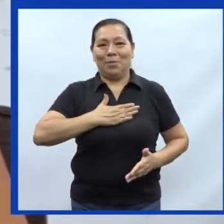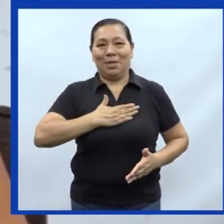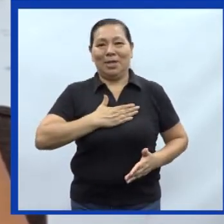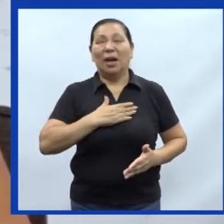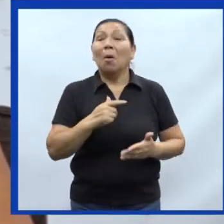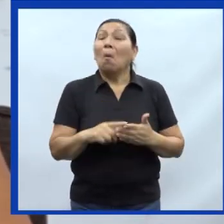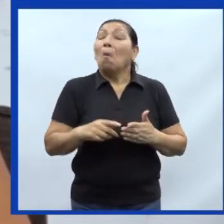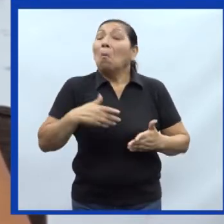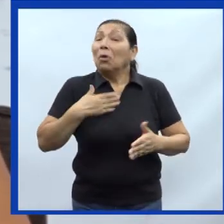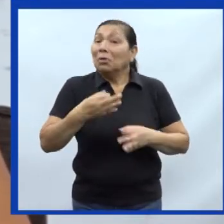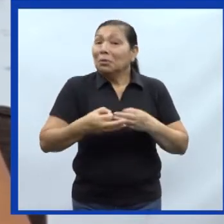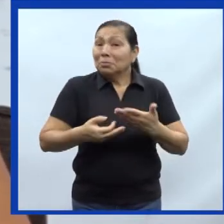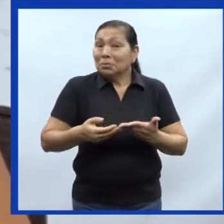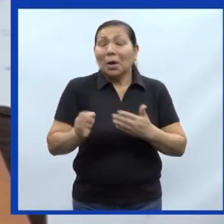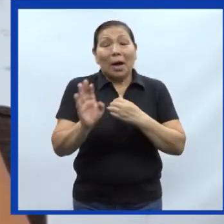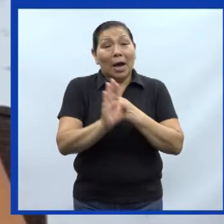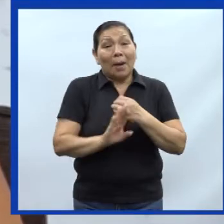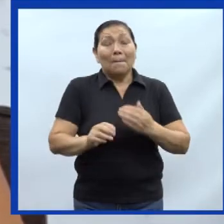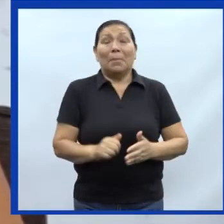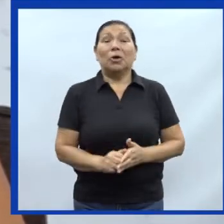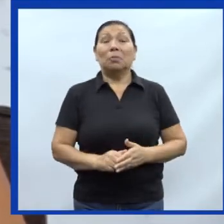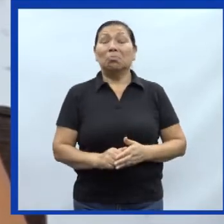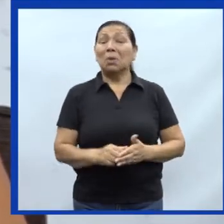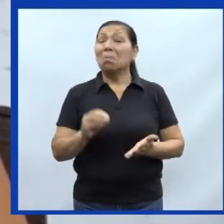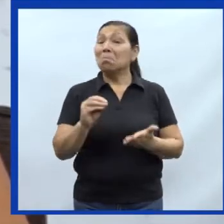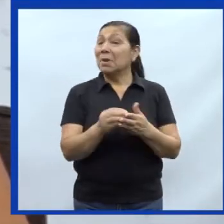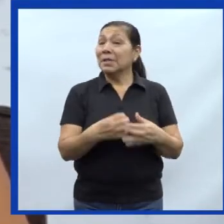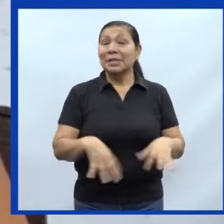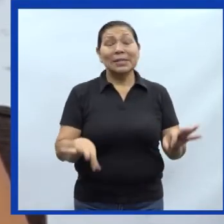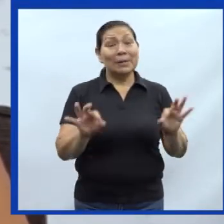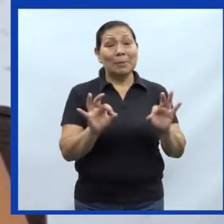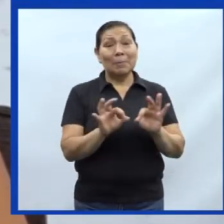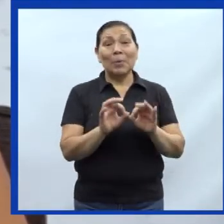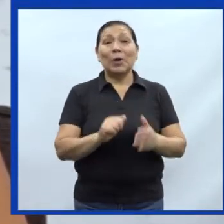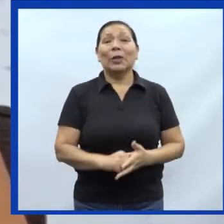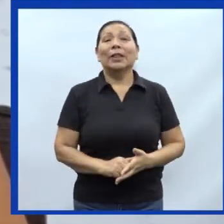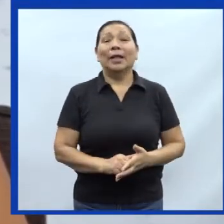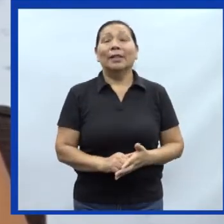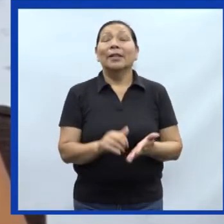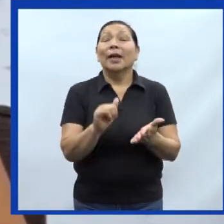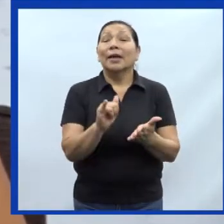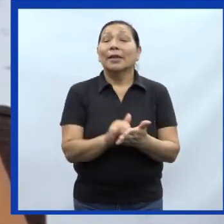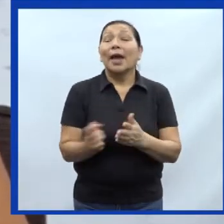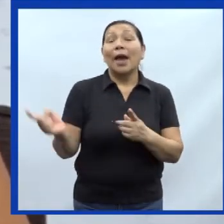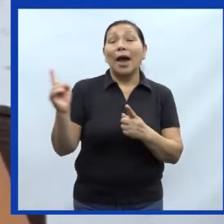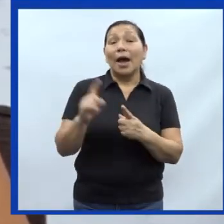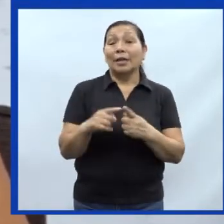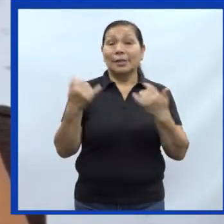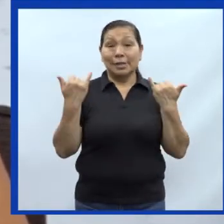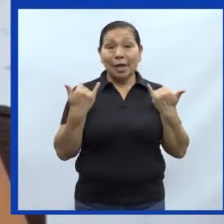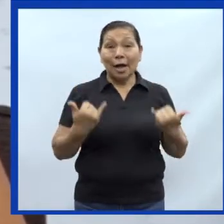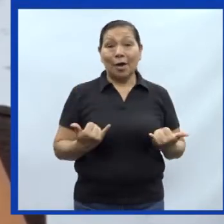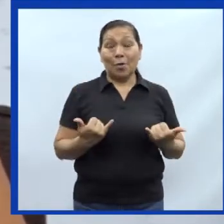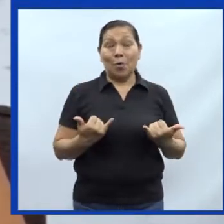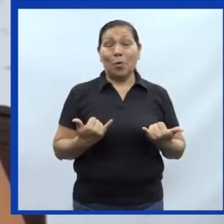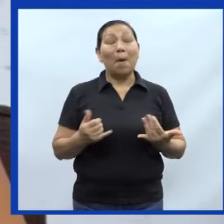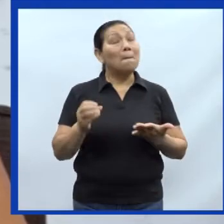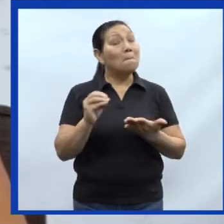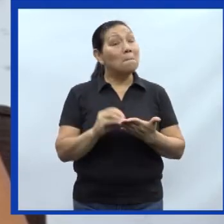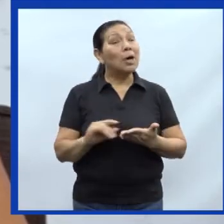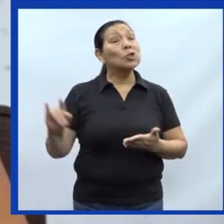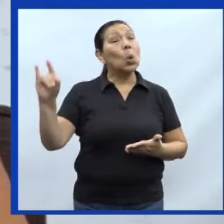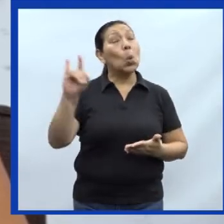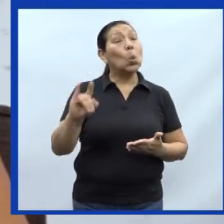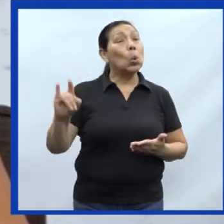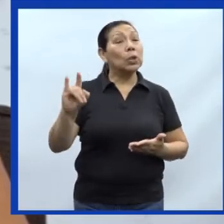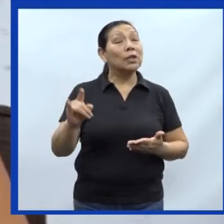¿Qué más podemos decir del proceso de amparo así de relevante y contundente? De que a la fecha es el proceso más